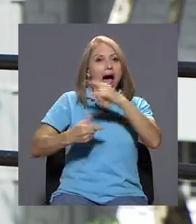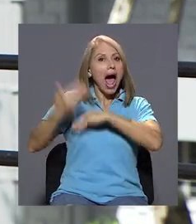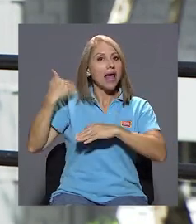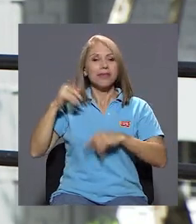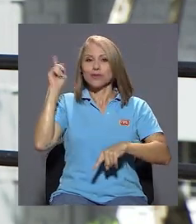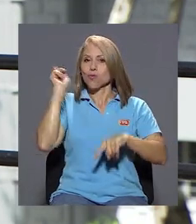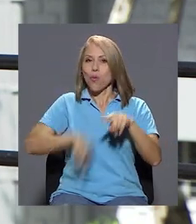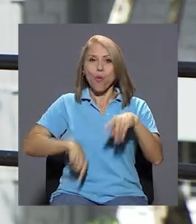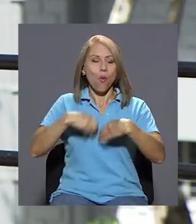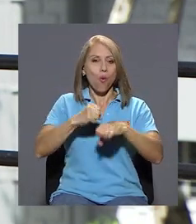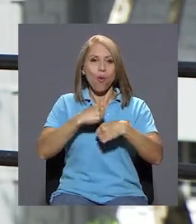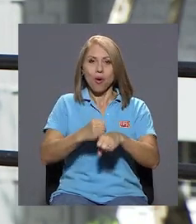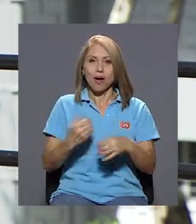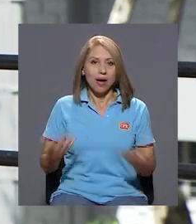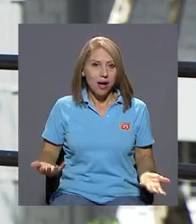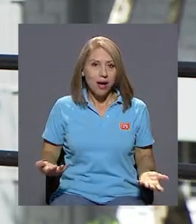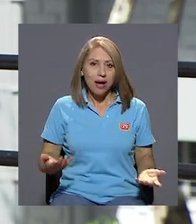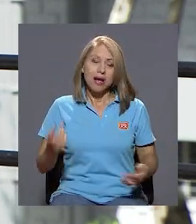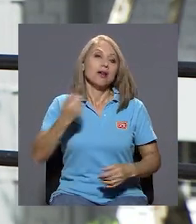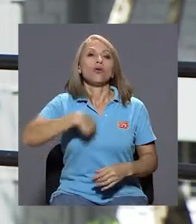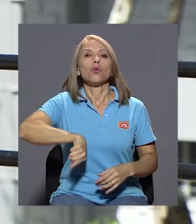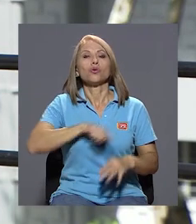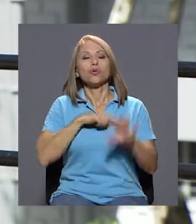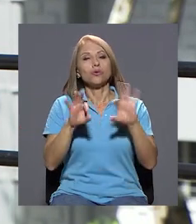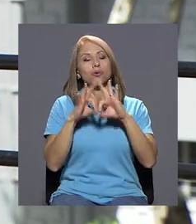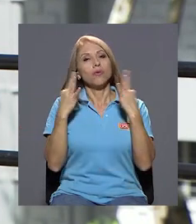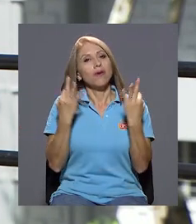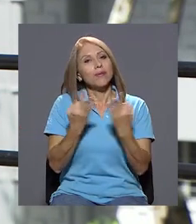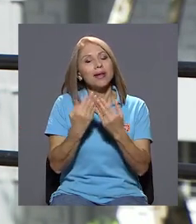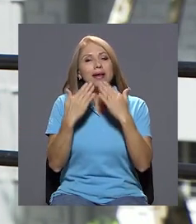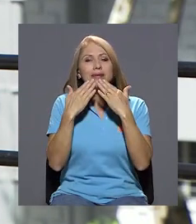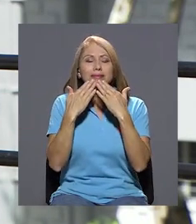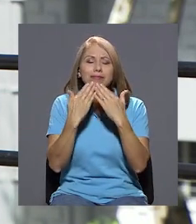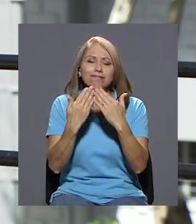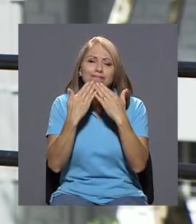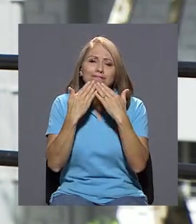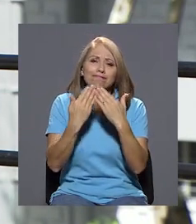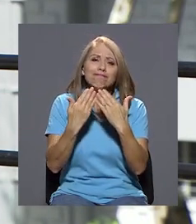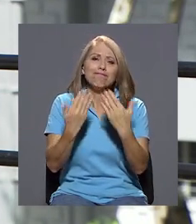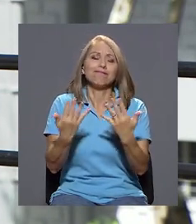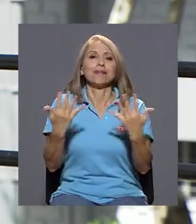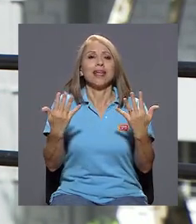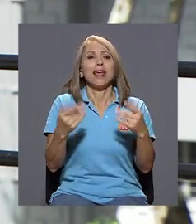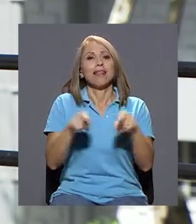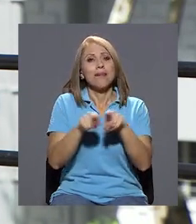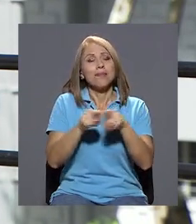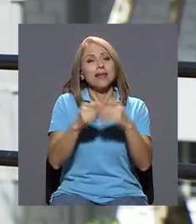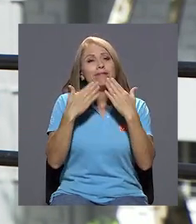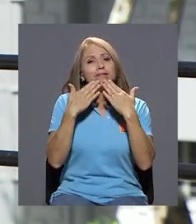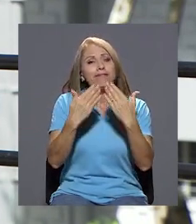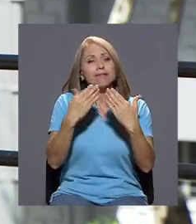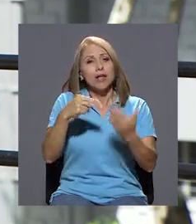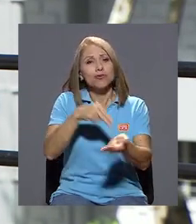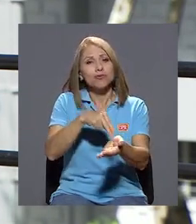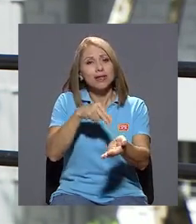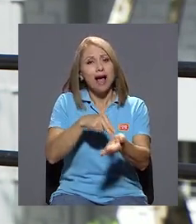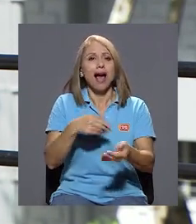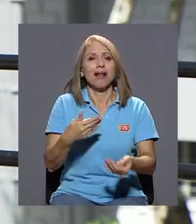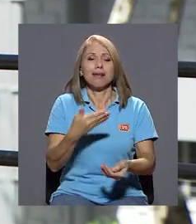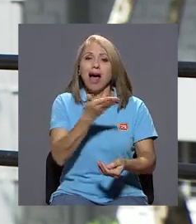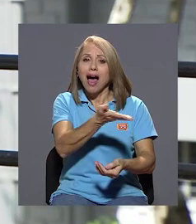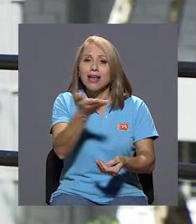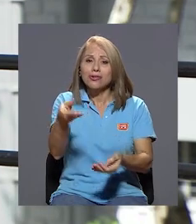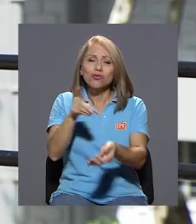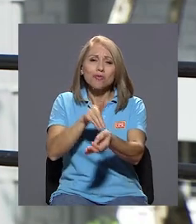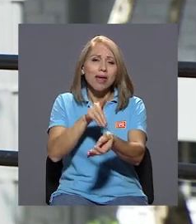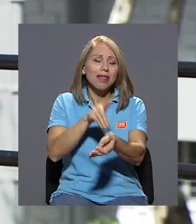antes no hubiera podido hacer, ¿verdad? Entonces también es donde aquí nosotros como familias agradecemos muchísimo también al hospital,